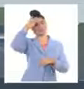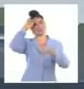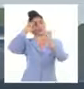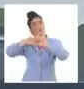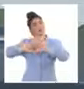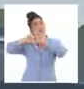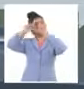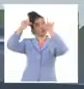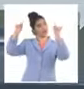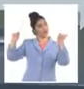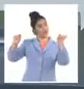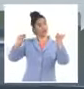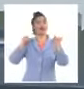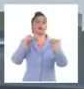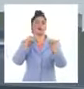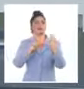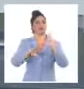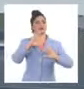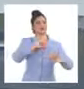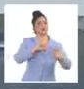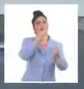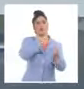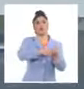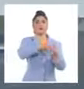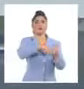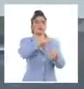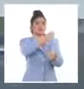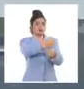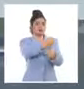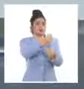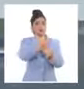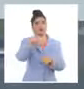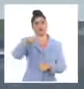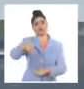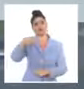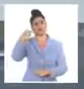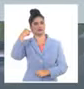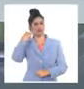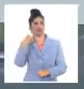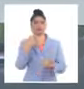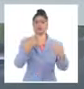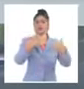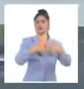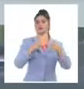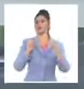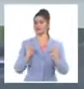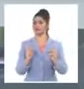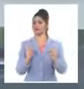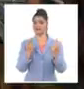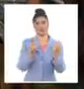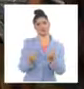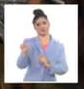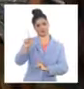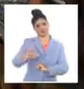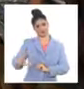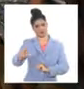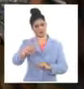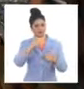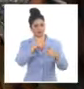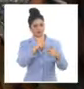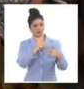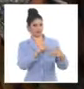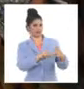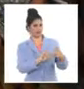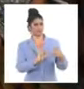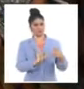nacional, evaluando las prioridades de trabajo para 2024 en los ámbitos político, económico y social. En la red social